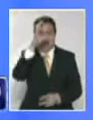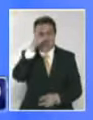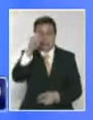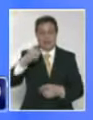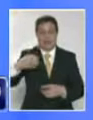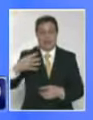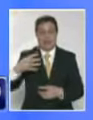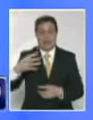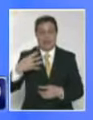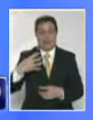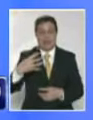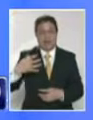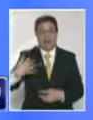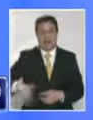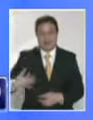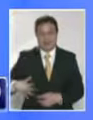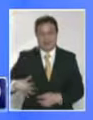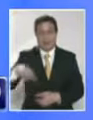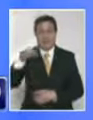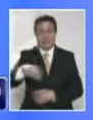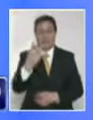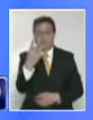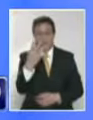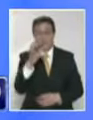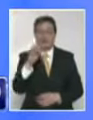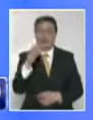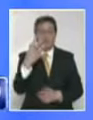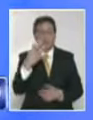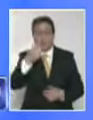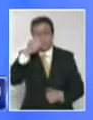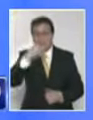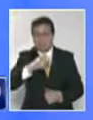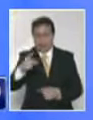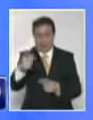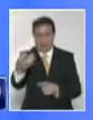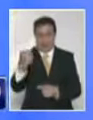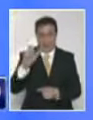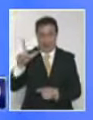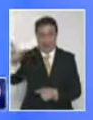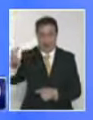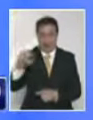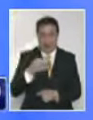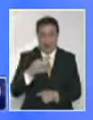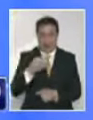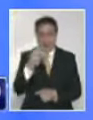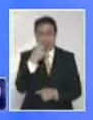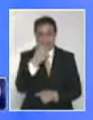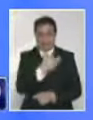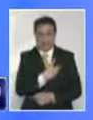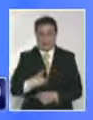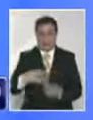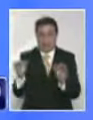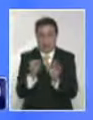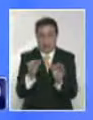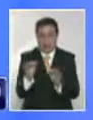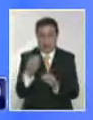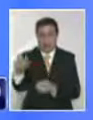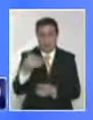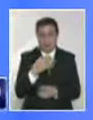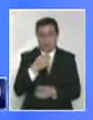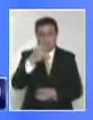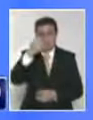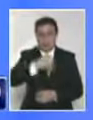por lo menos unas 3 o 4 sesiones secretas y que él nos contó cosas increíbles, o sea, cosas de que estaban del aparataje militar